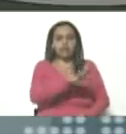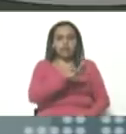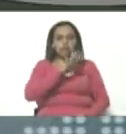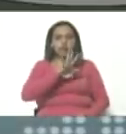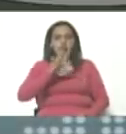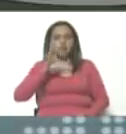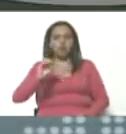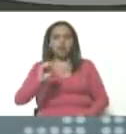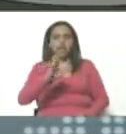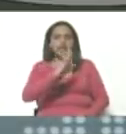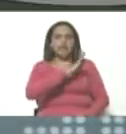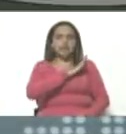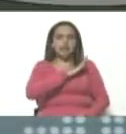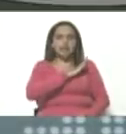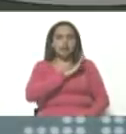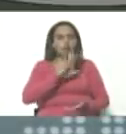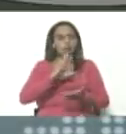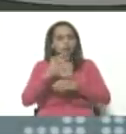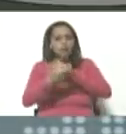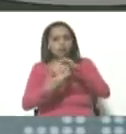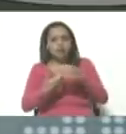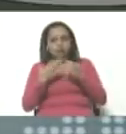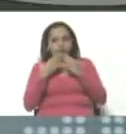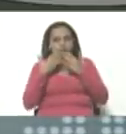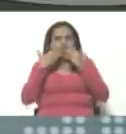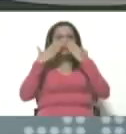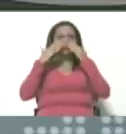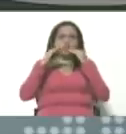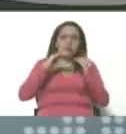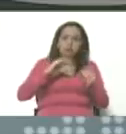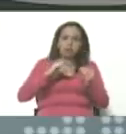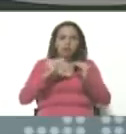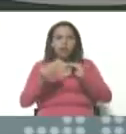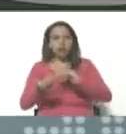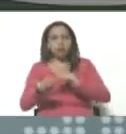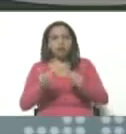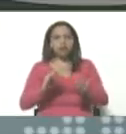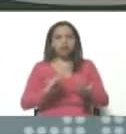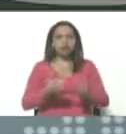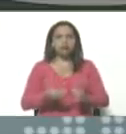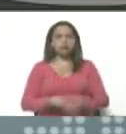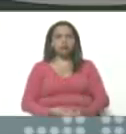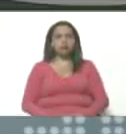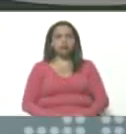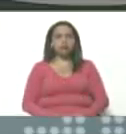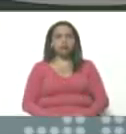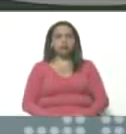550 tienen una insuficiencia respiratoria leve, aguda leve la llaman.